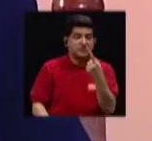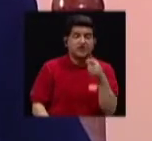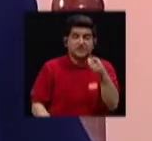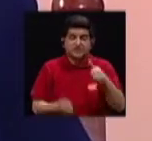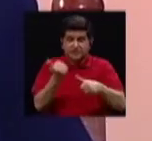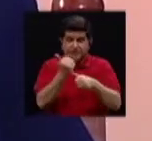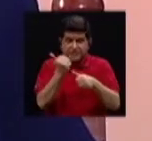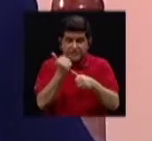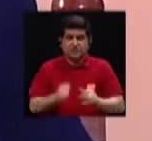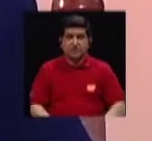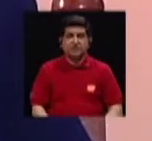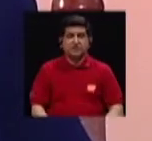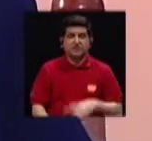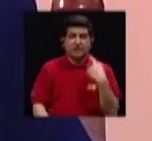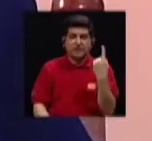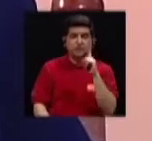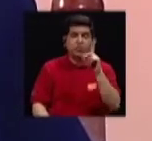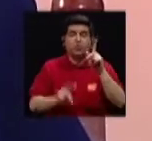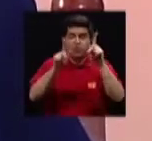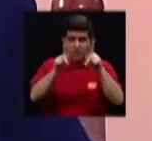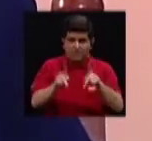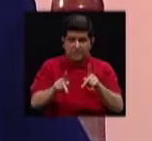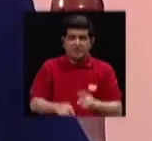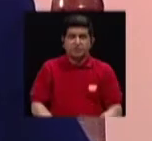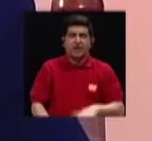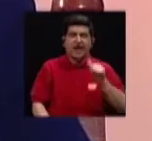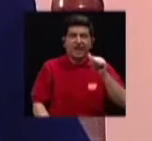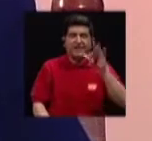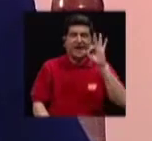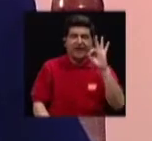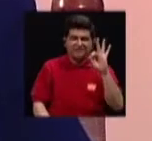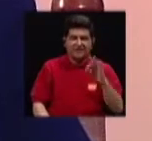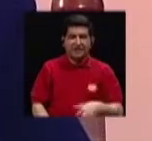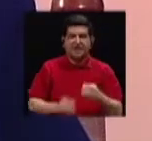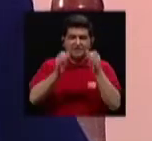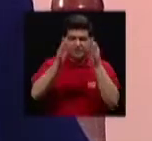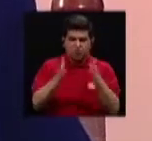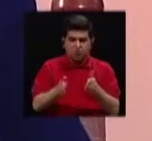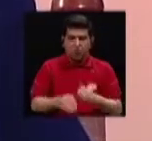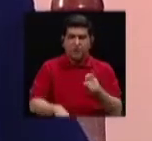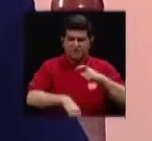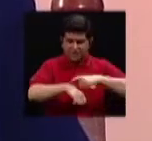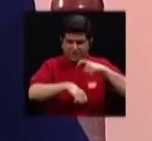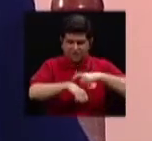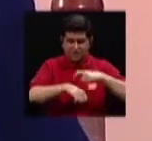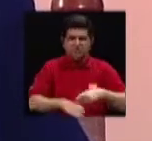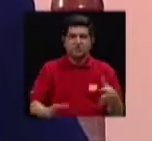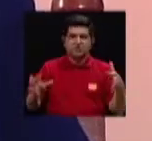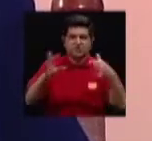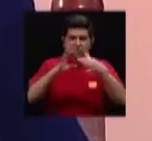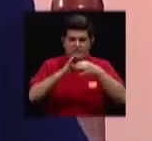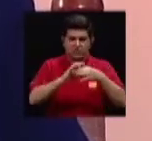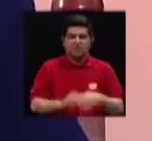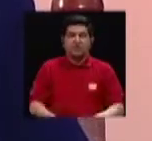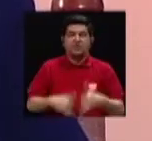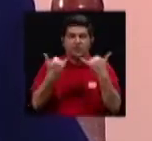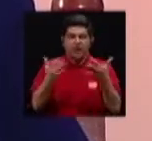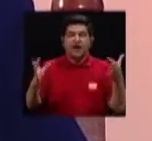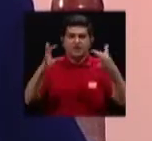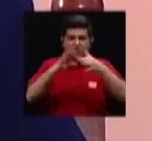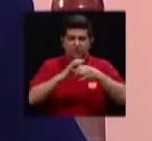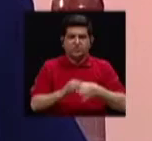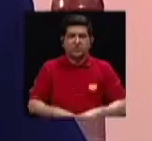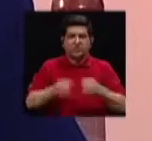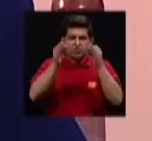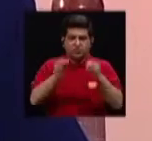y solamente una persona, Adriana Fernández, jueza en ese momento coordinadora y todavía actual coordinadora del juzgado de